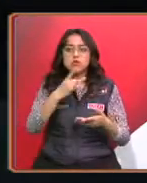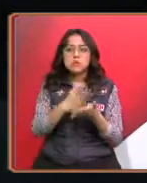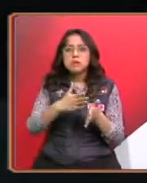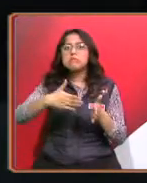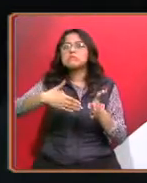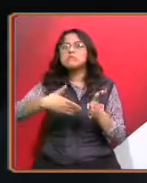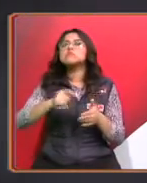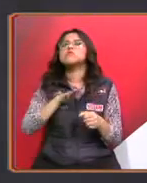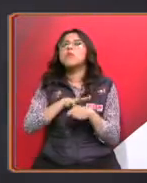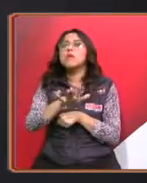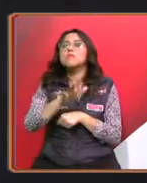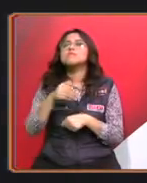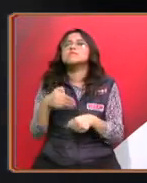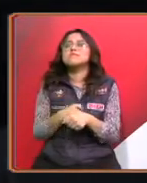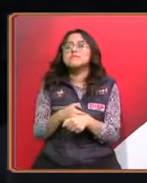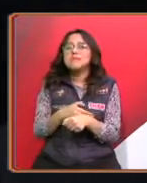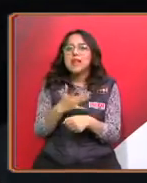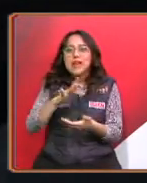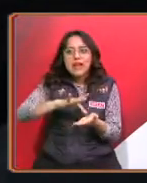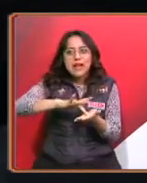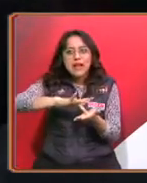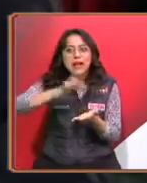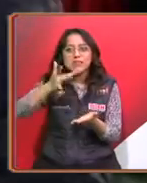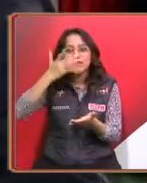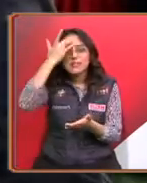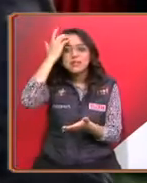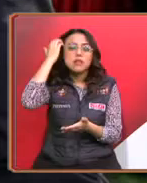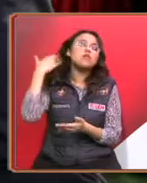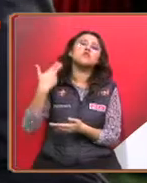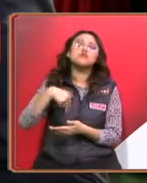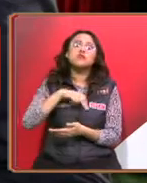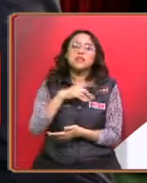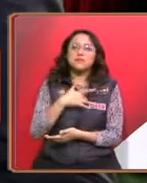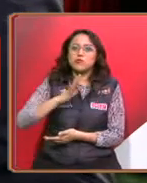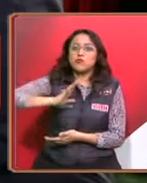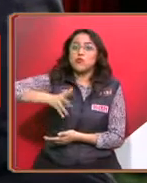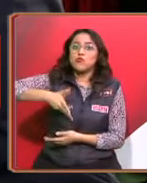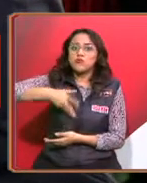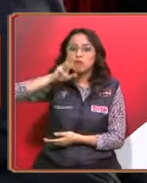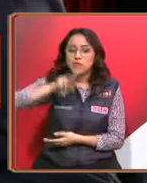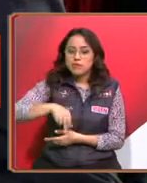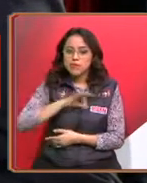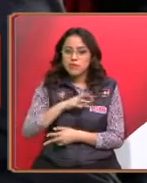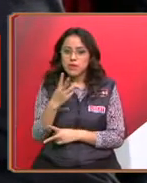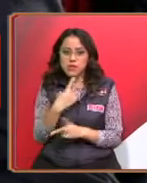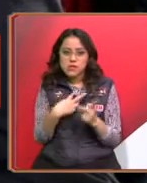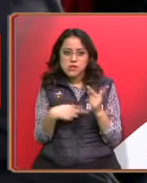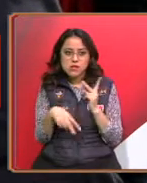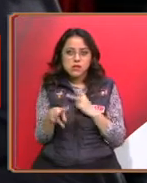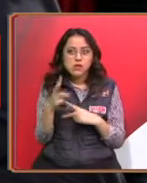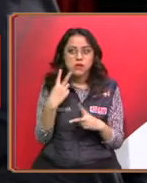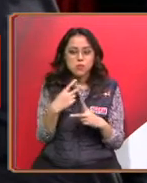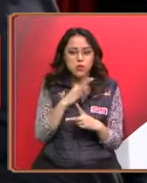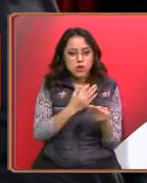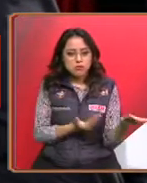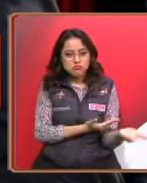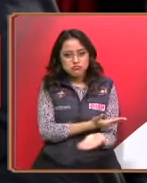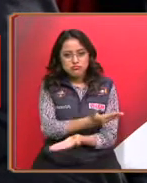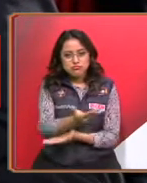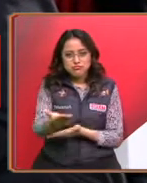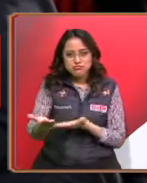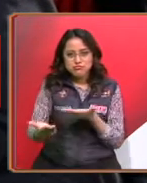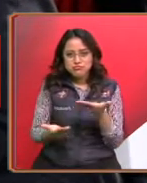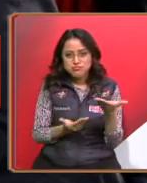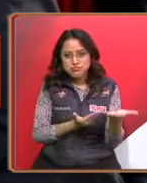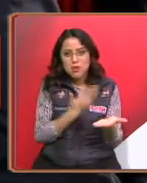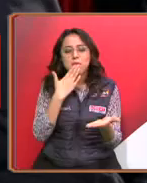ingrediente secreto: gratitud. Nosotros nos sentimos orgullosos de estar aquí compartiendo ese